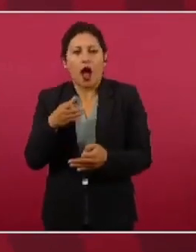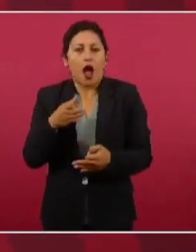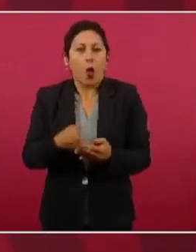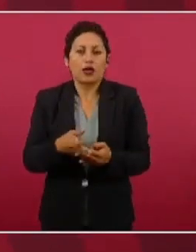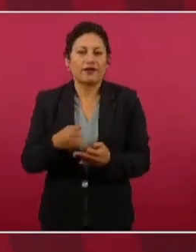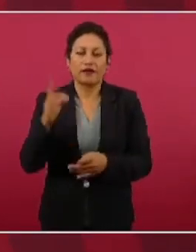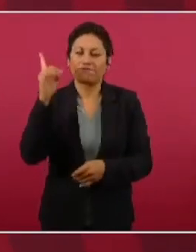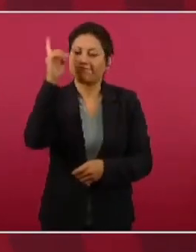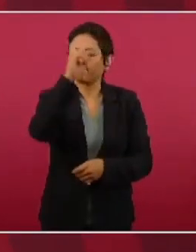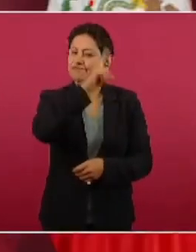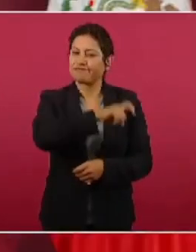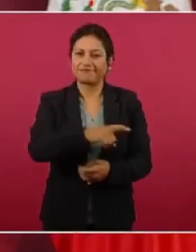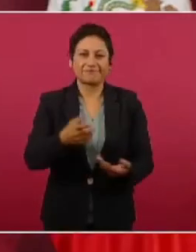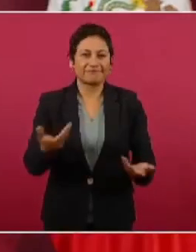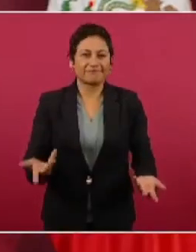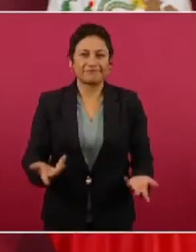Este